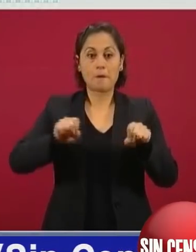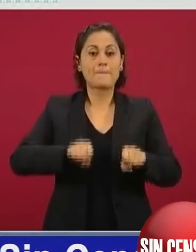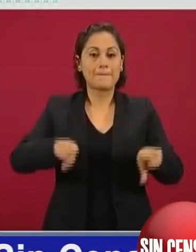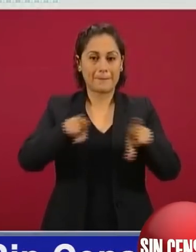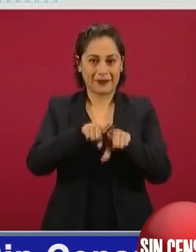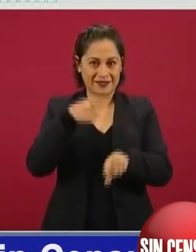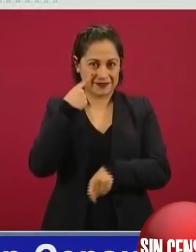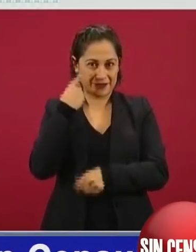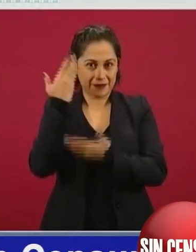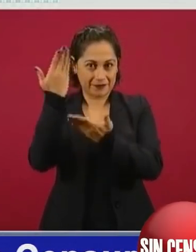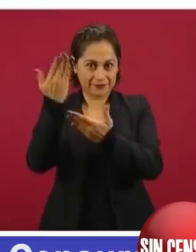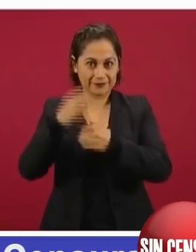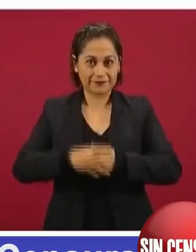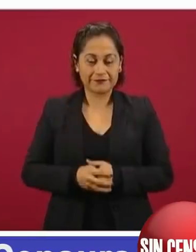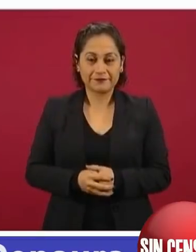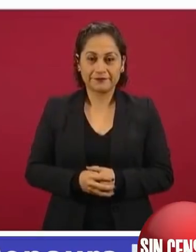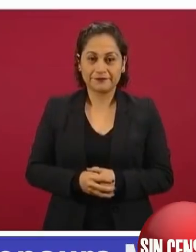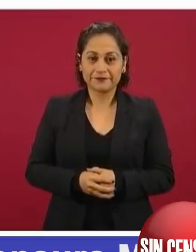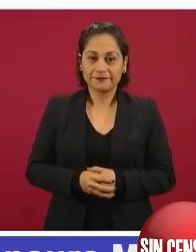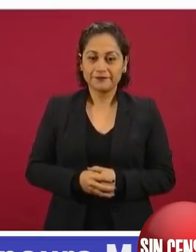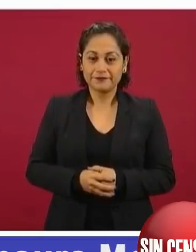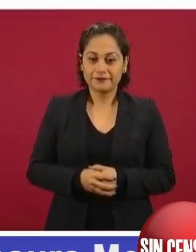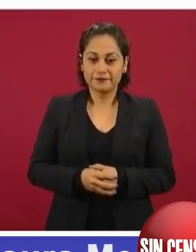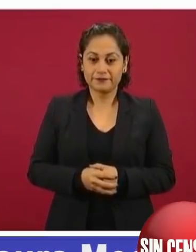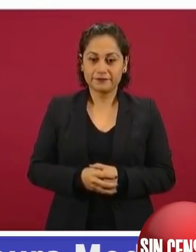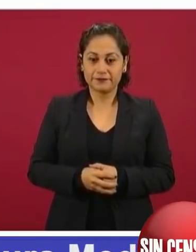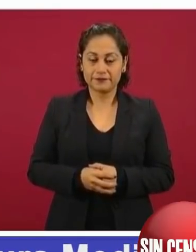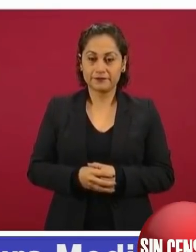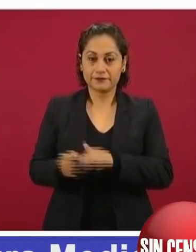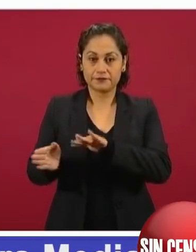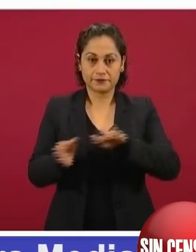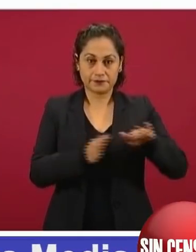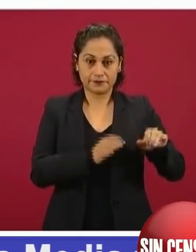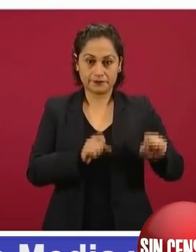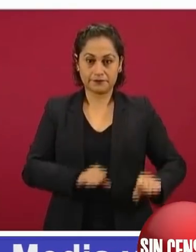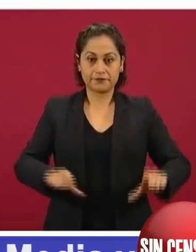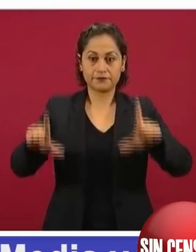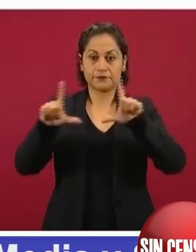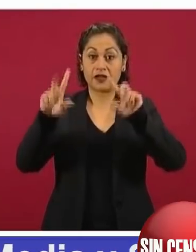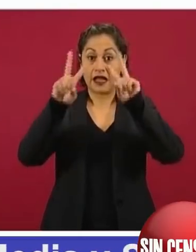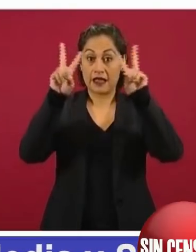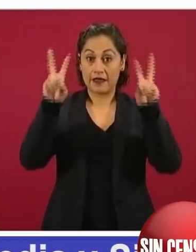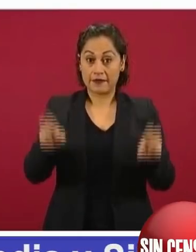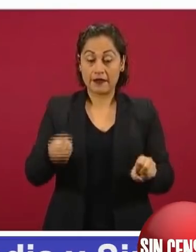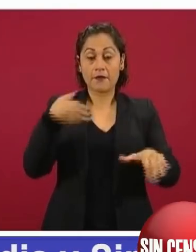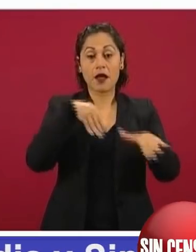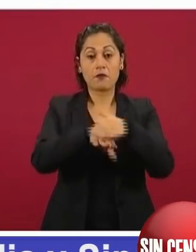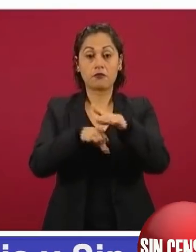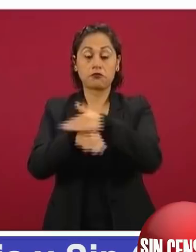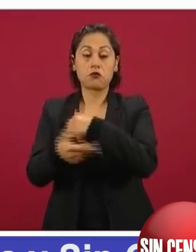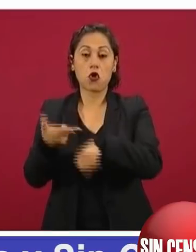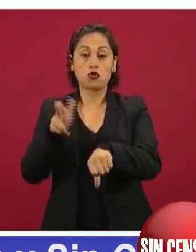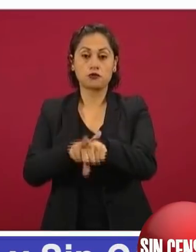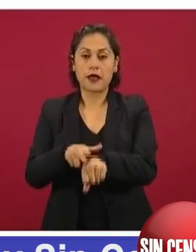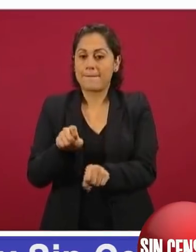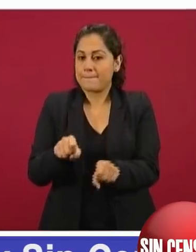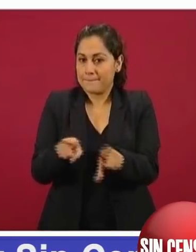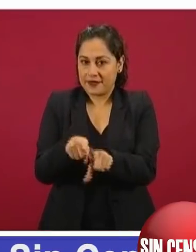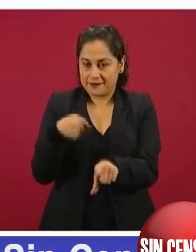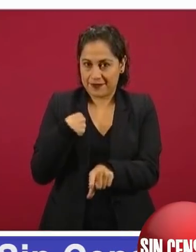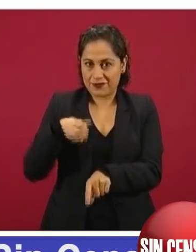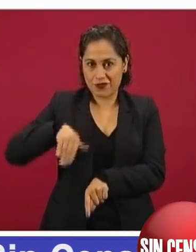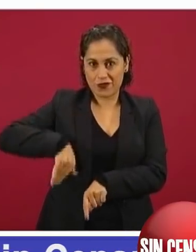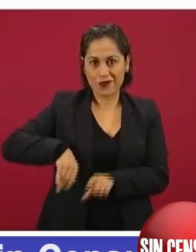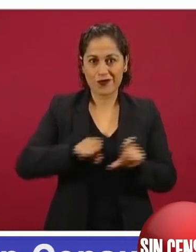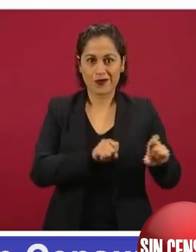ven las características ya comentadas. La siguiente. Y la hospitalización también es la misma que acabo de presentar, con la tendencia,